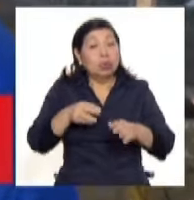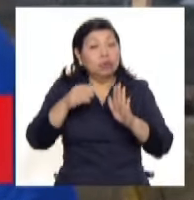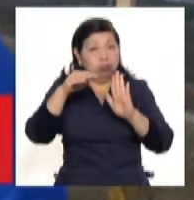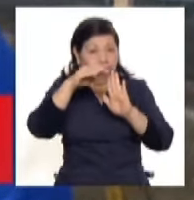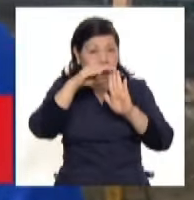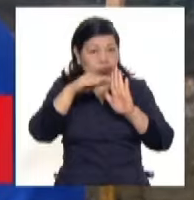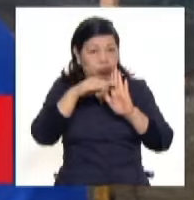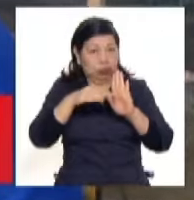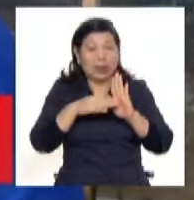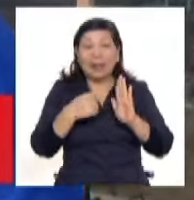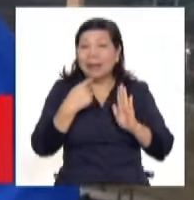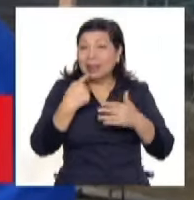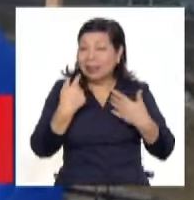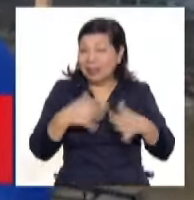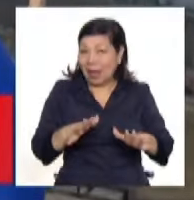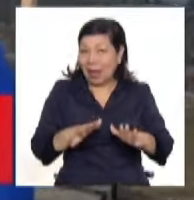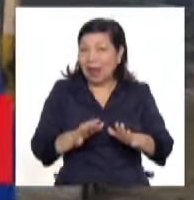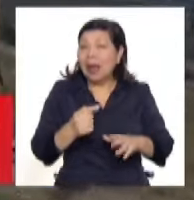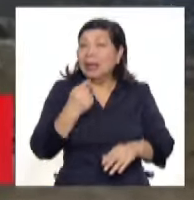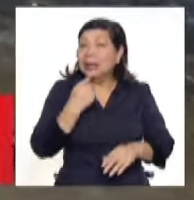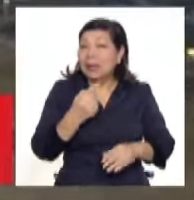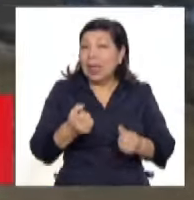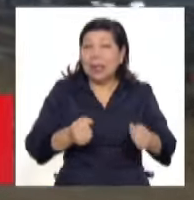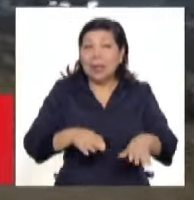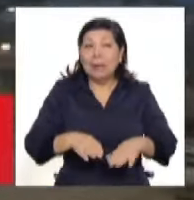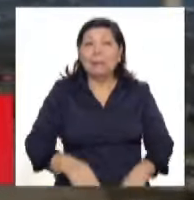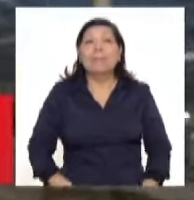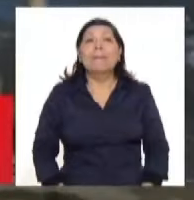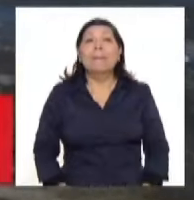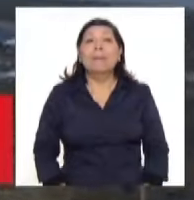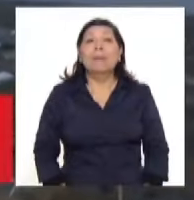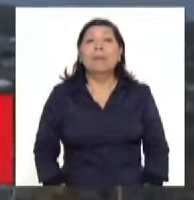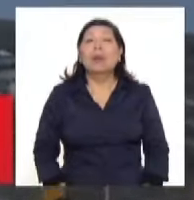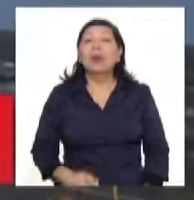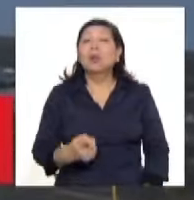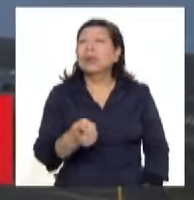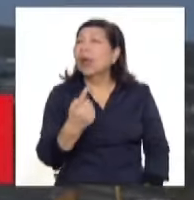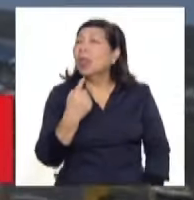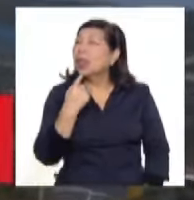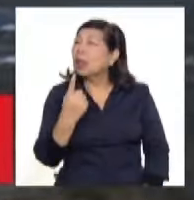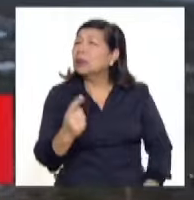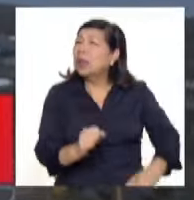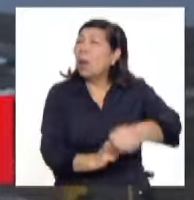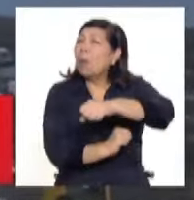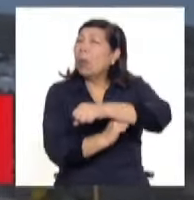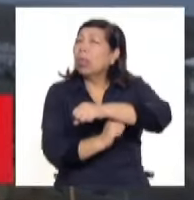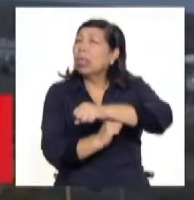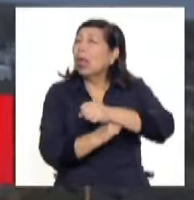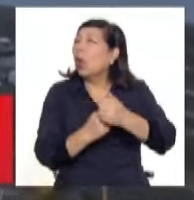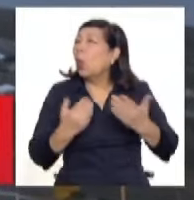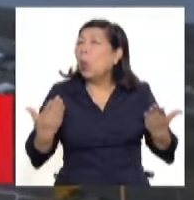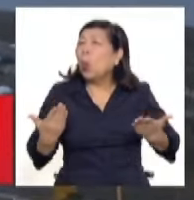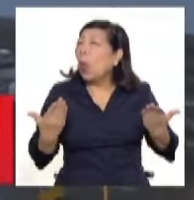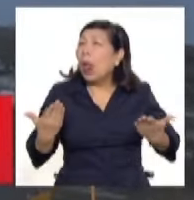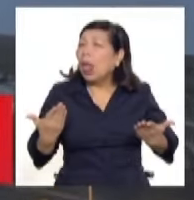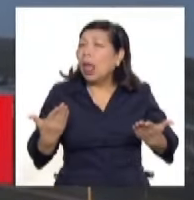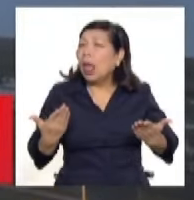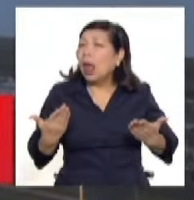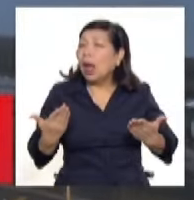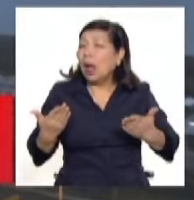cumplir conforme a lo que ya está remarcado en las vías. Respecto a este puente que indica, ¿en qué punto exacto sería? Justamente desde